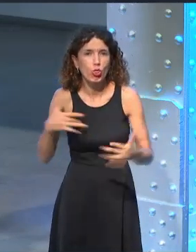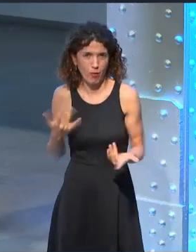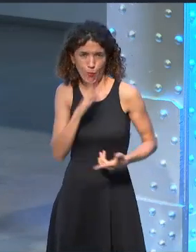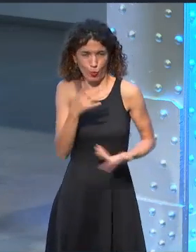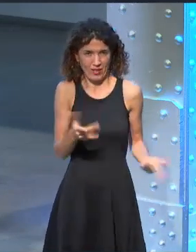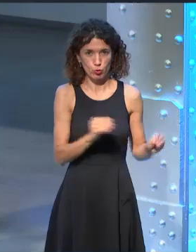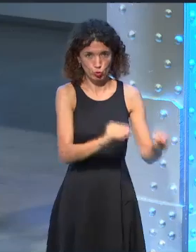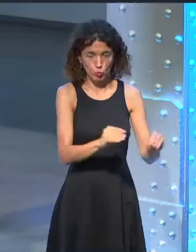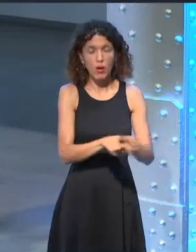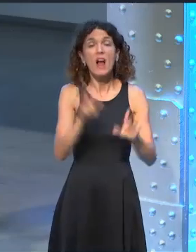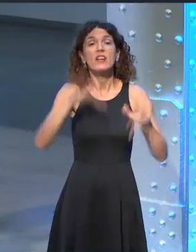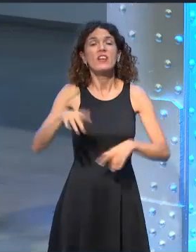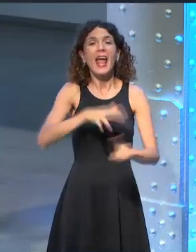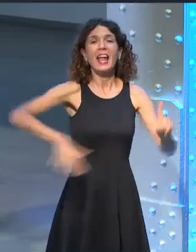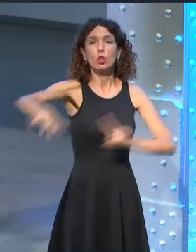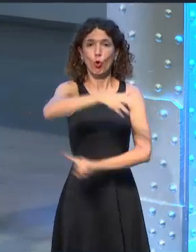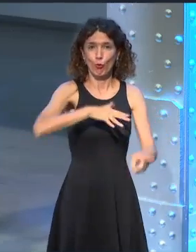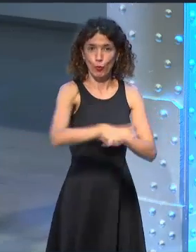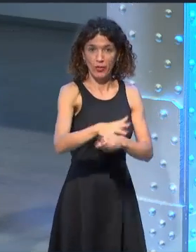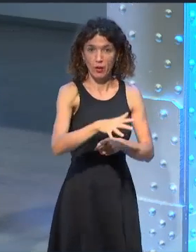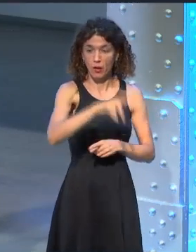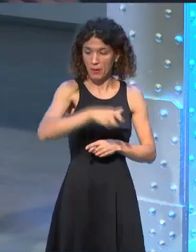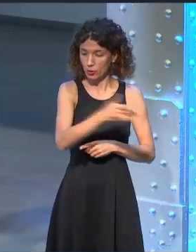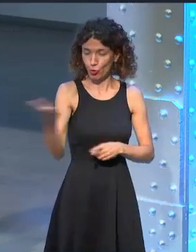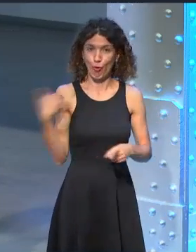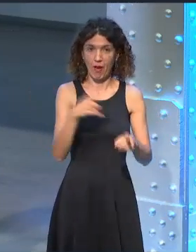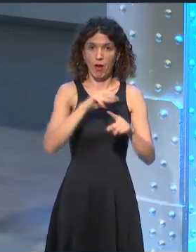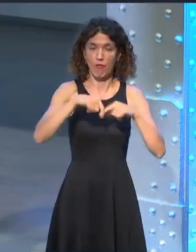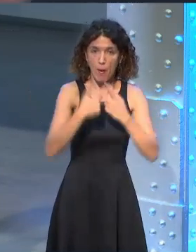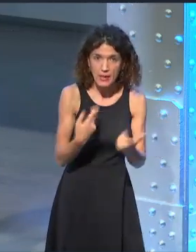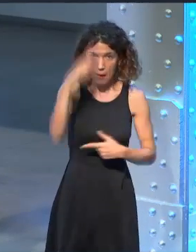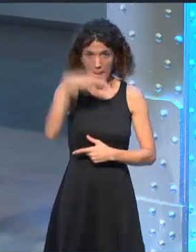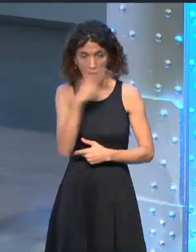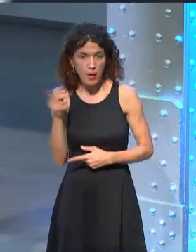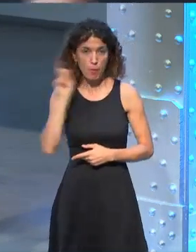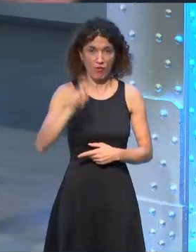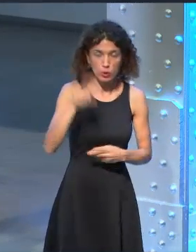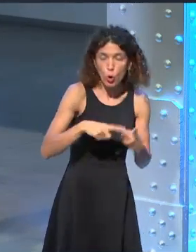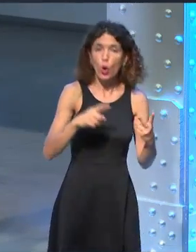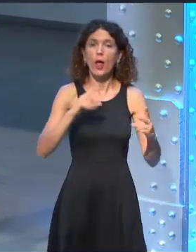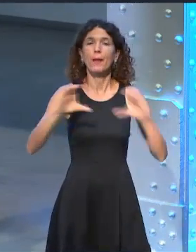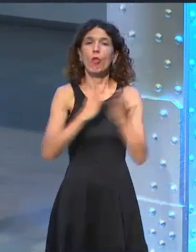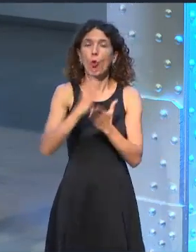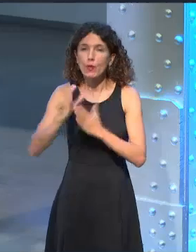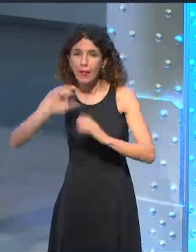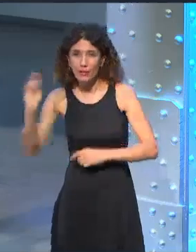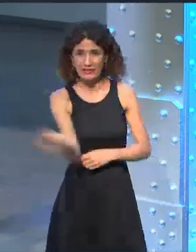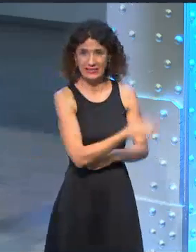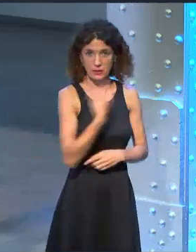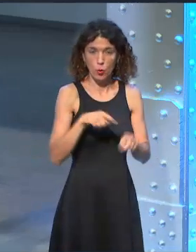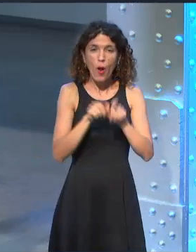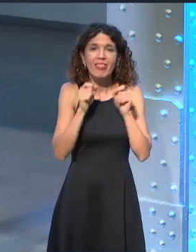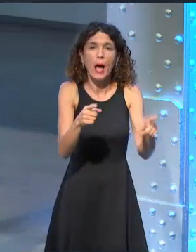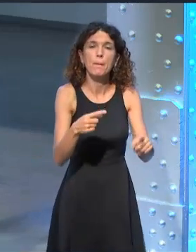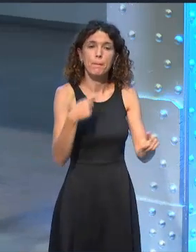final viene del entorno, o sea, al final somos los que estamos detrás, ¿no? Los padres, las madres, los profesores, los medios de comunicación, que estamos